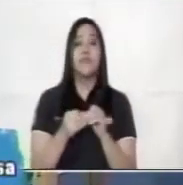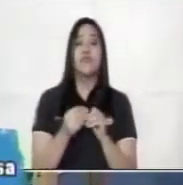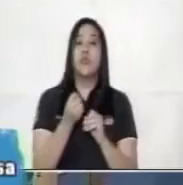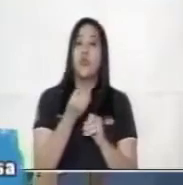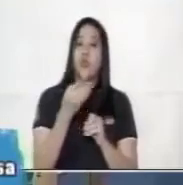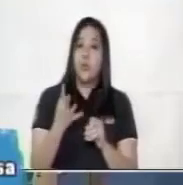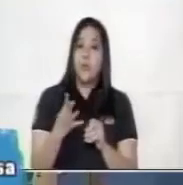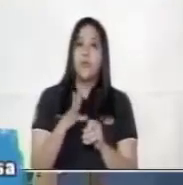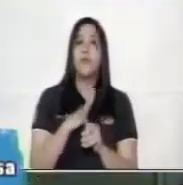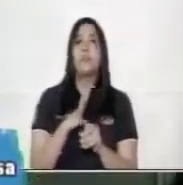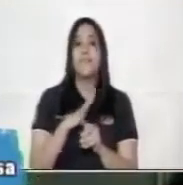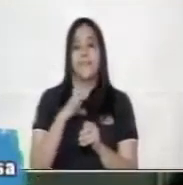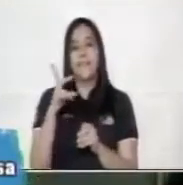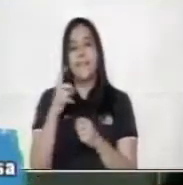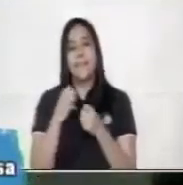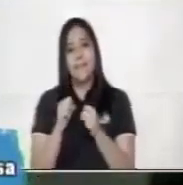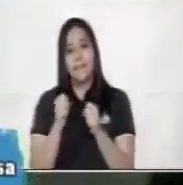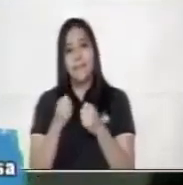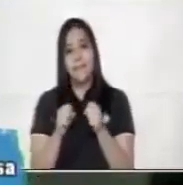que tendrá que tomar